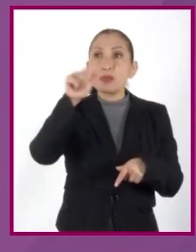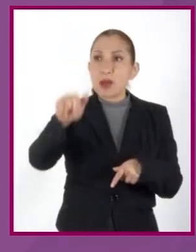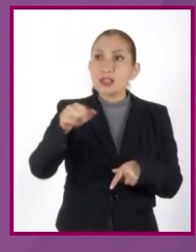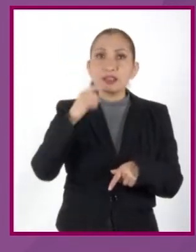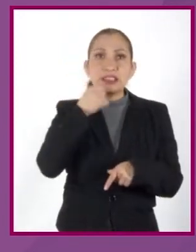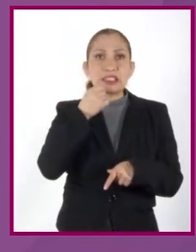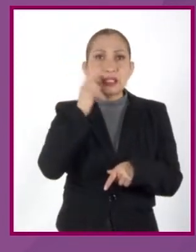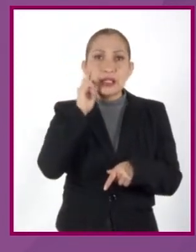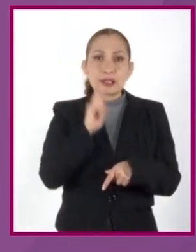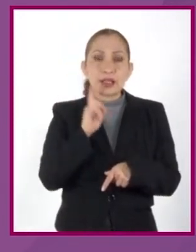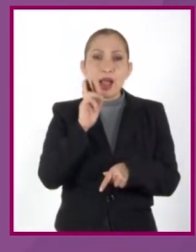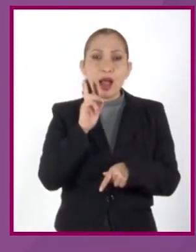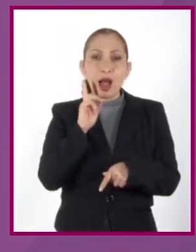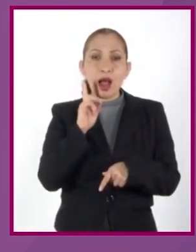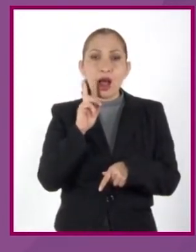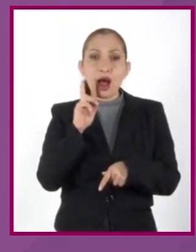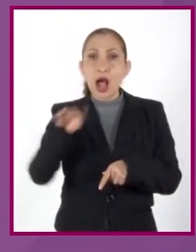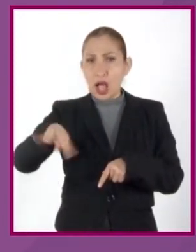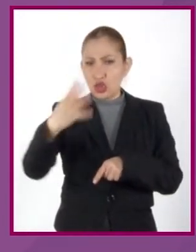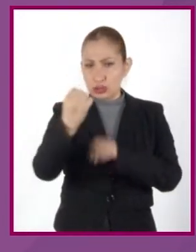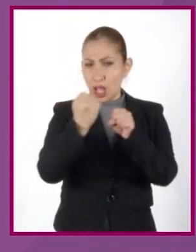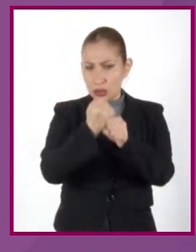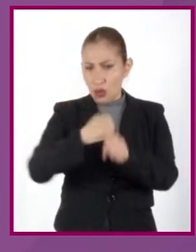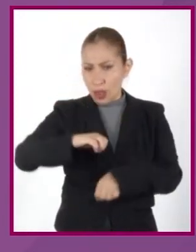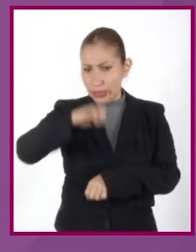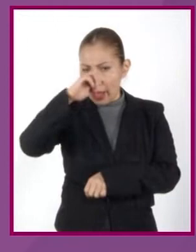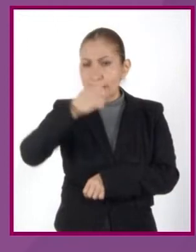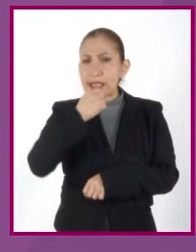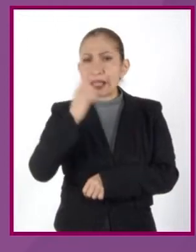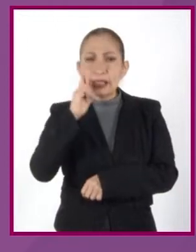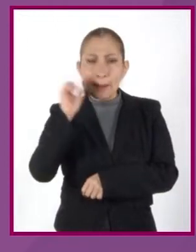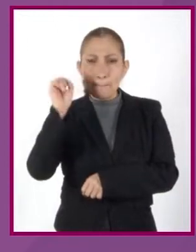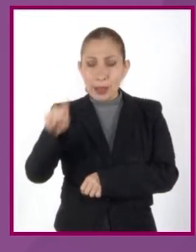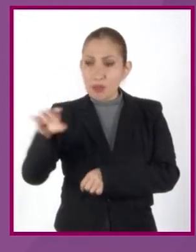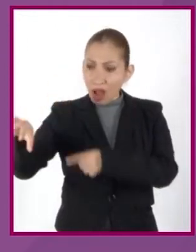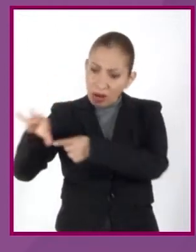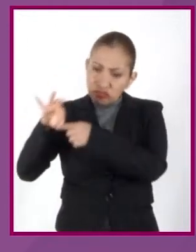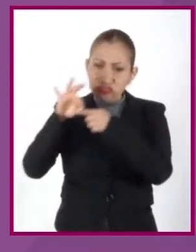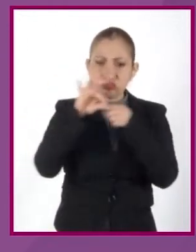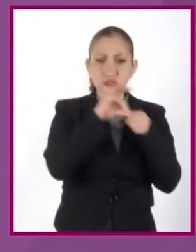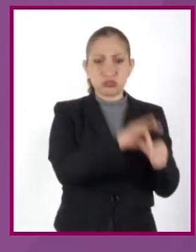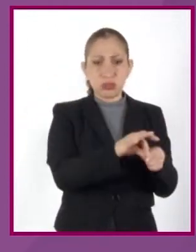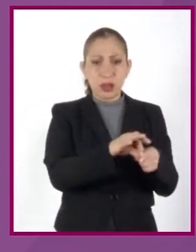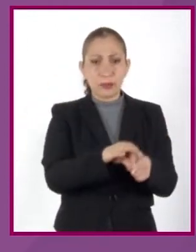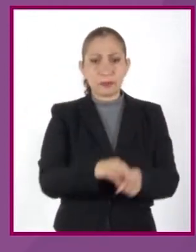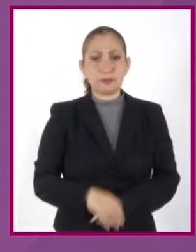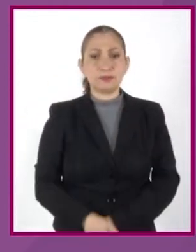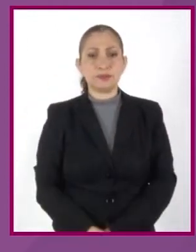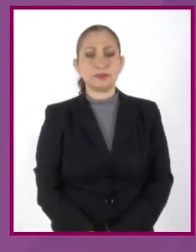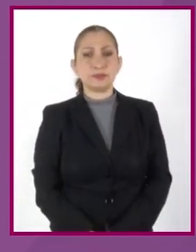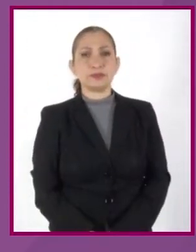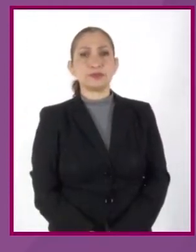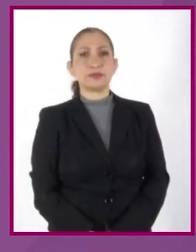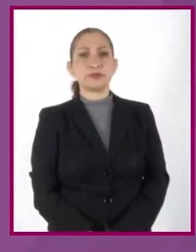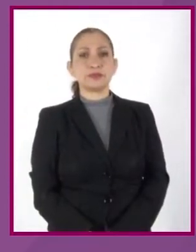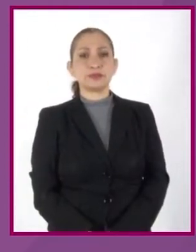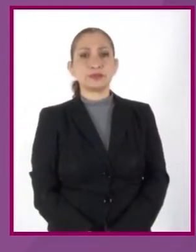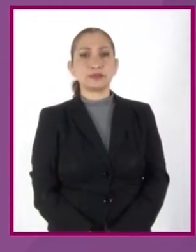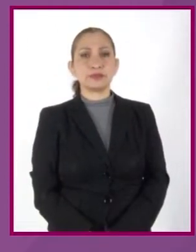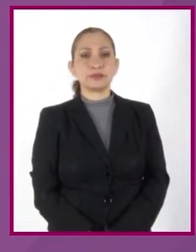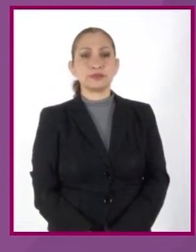niña esa. Tenía 14 años la niña. Pues la trajeron ya una señorita.